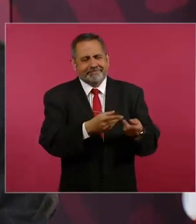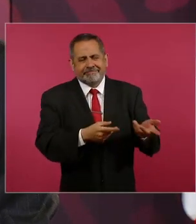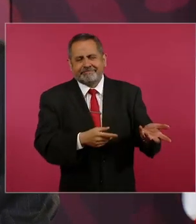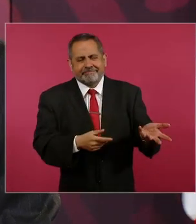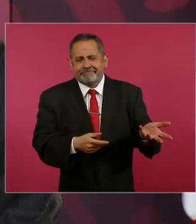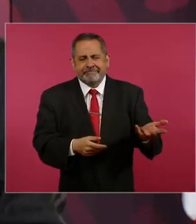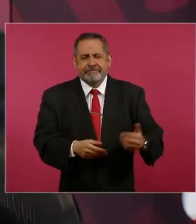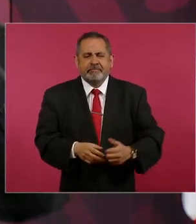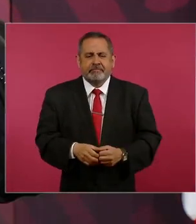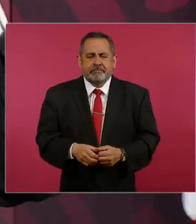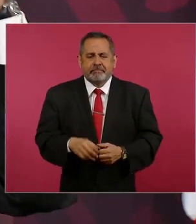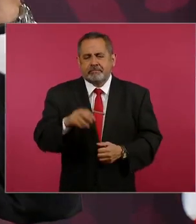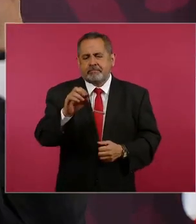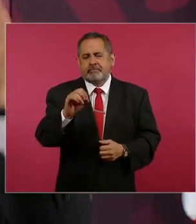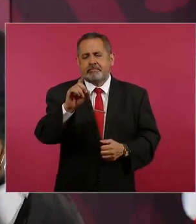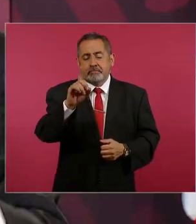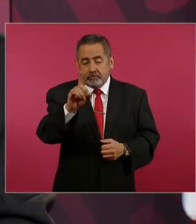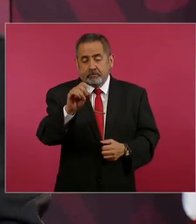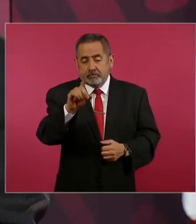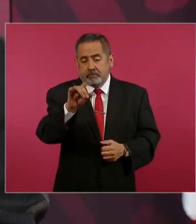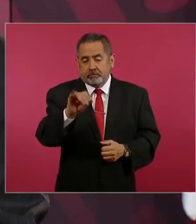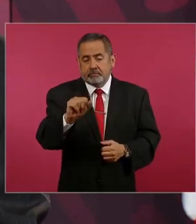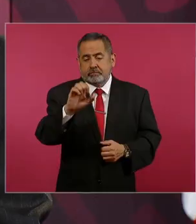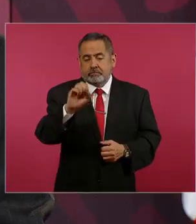Dolly Esteves,